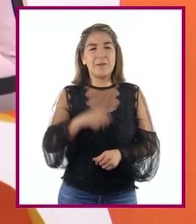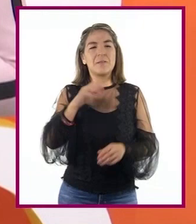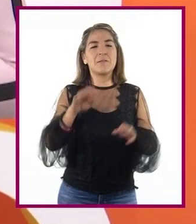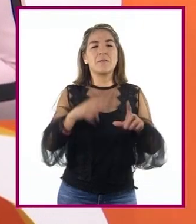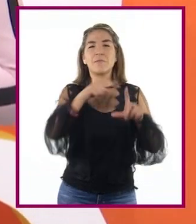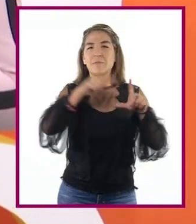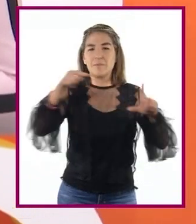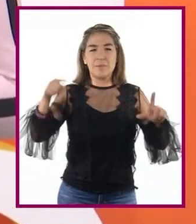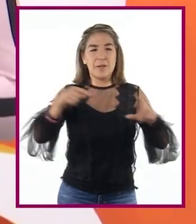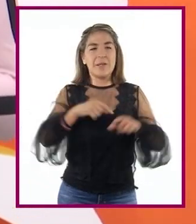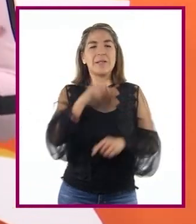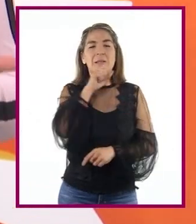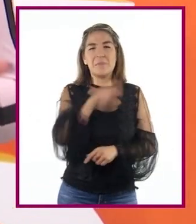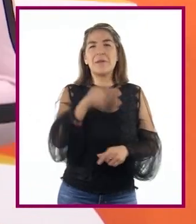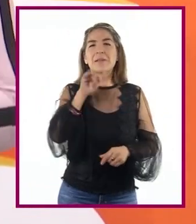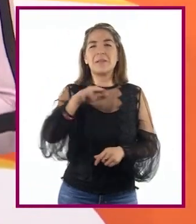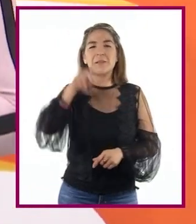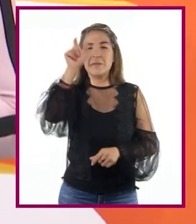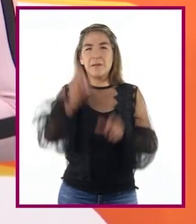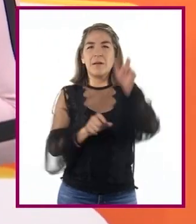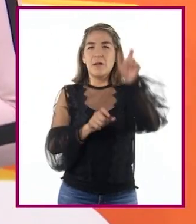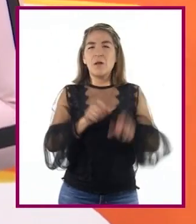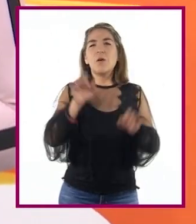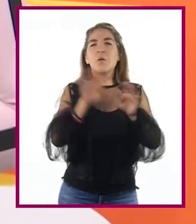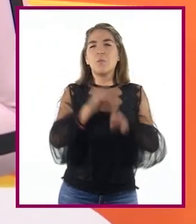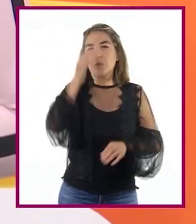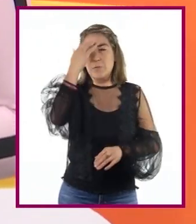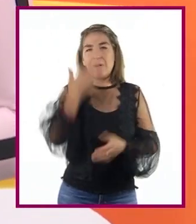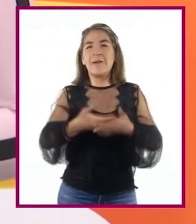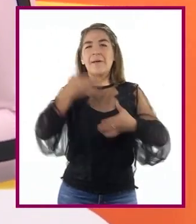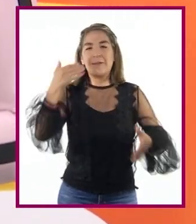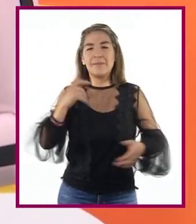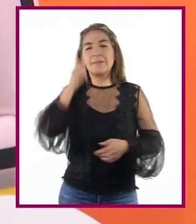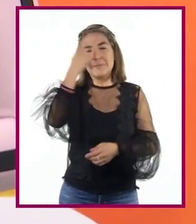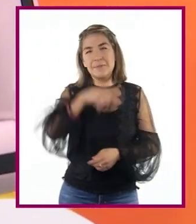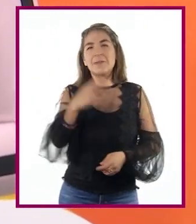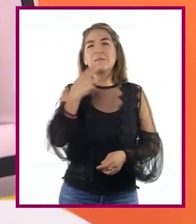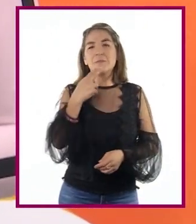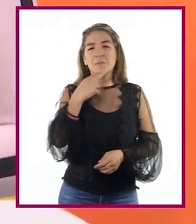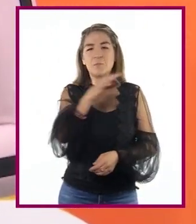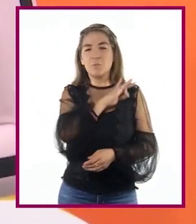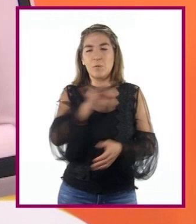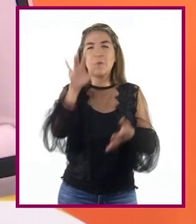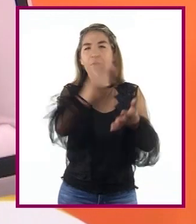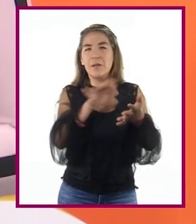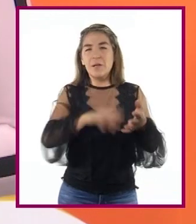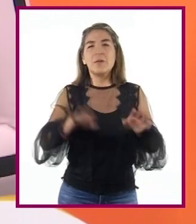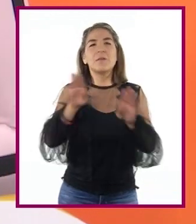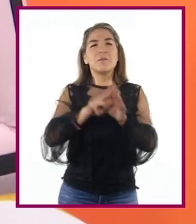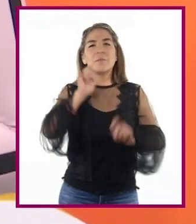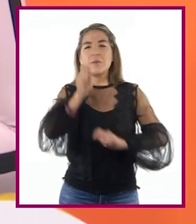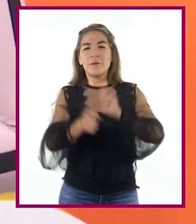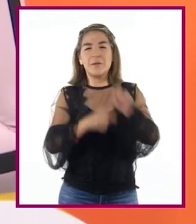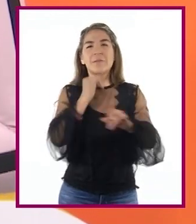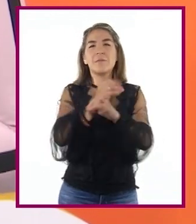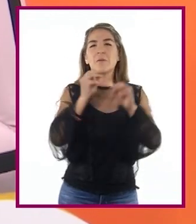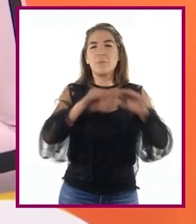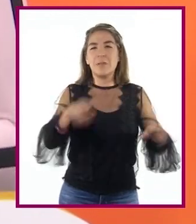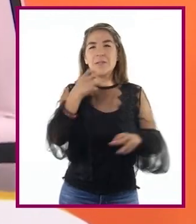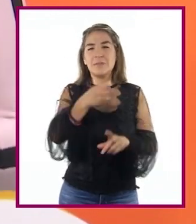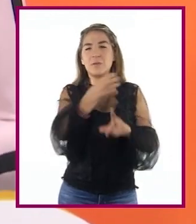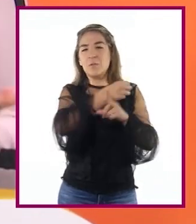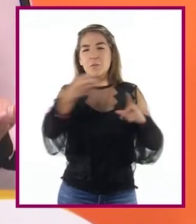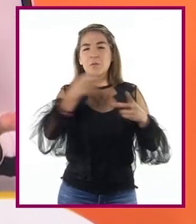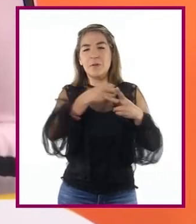gráfica de líneas, retomaremos algunos conocimientos previos que nos servirán para poder leer e interpretar datos en los